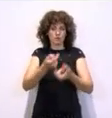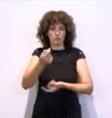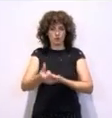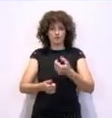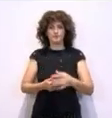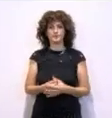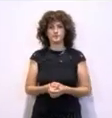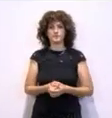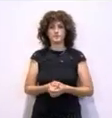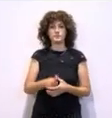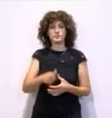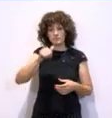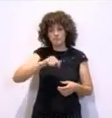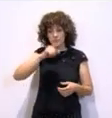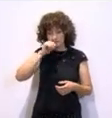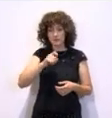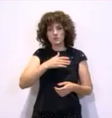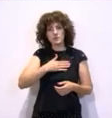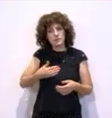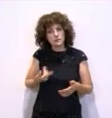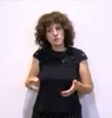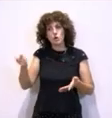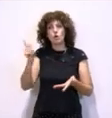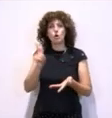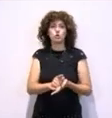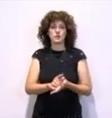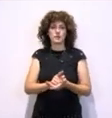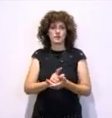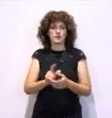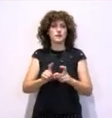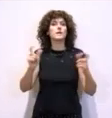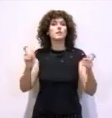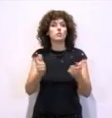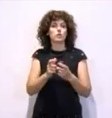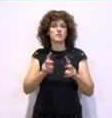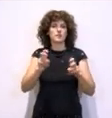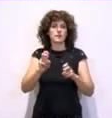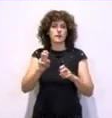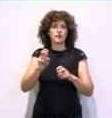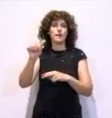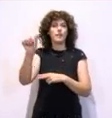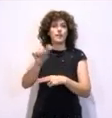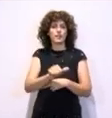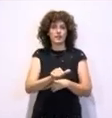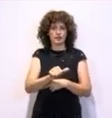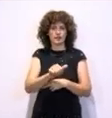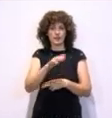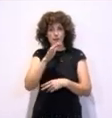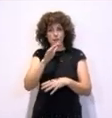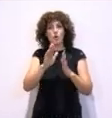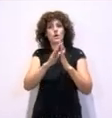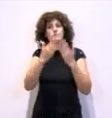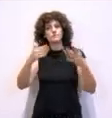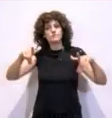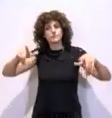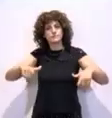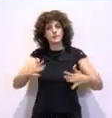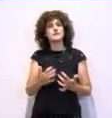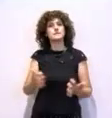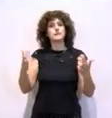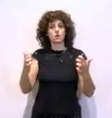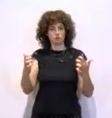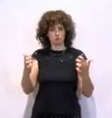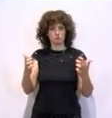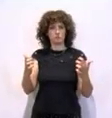planteamos volvernos a reunir en torno al cine en el Salón de Actos de la Biblioteca, aprovechando que